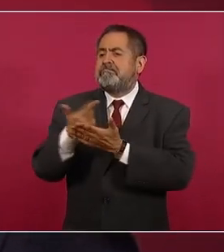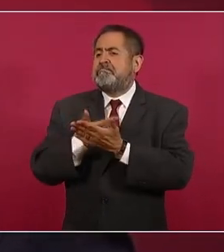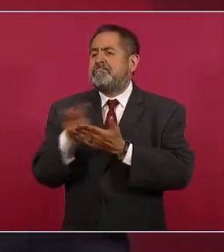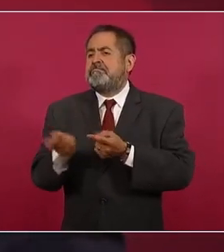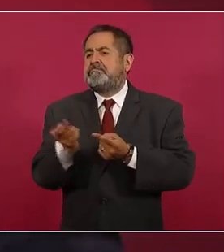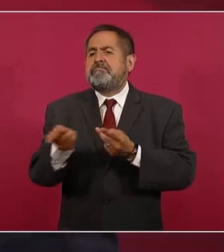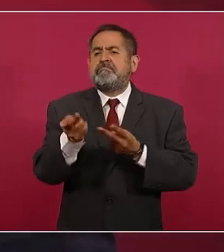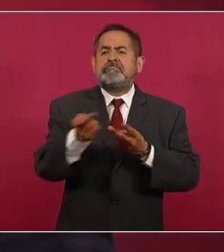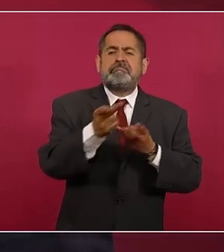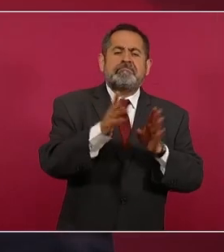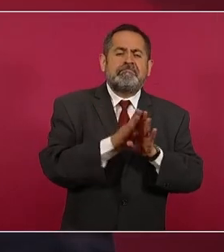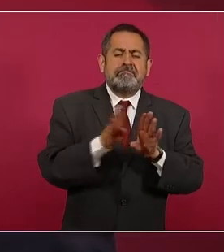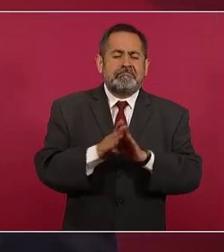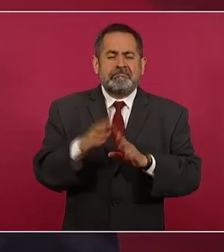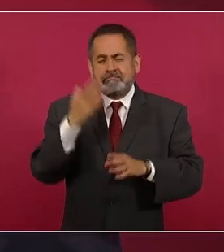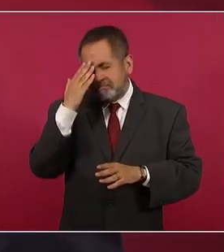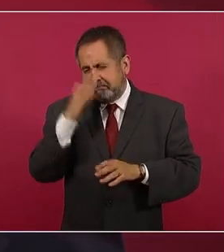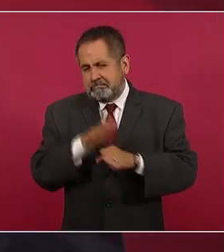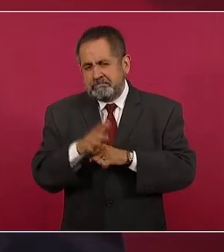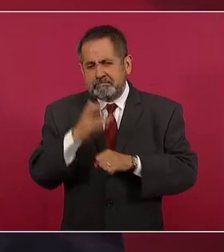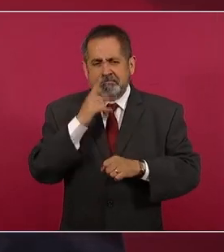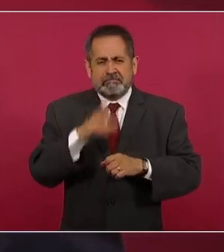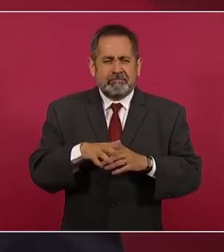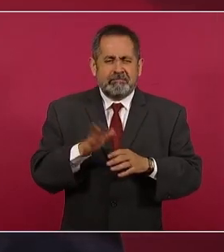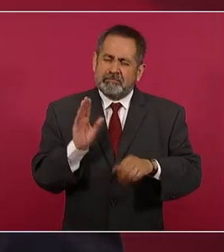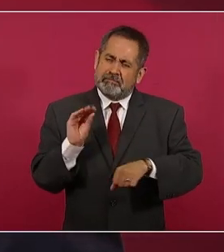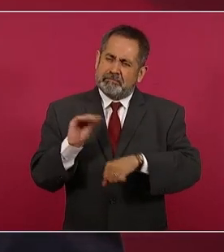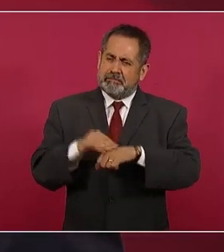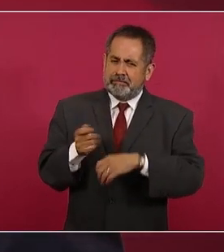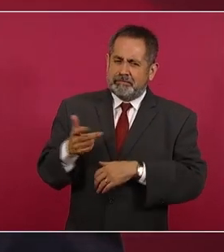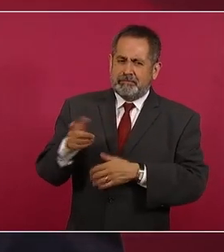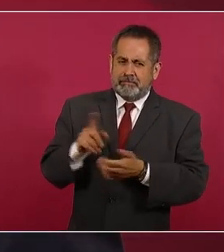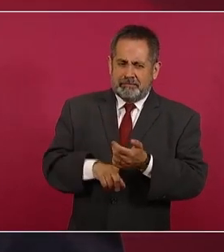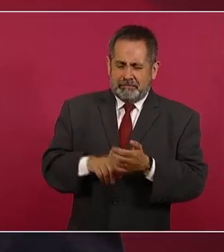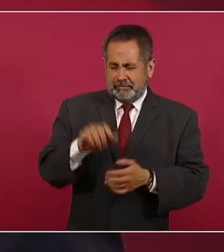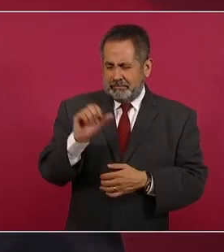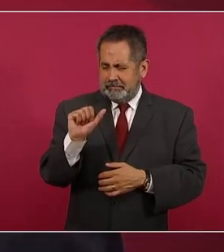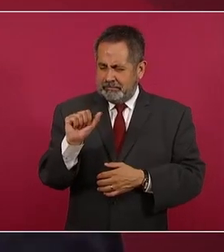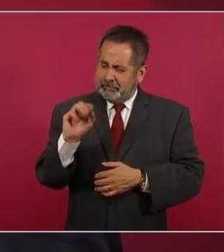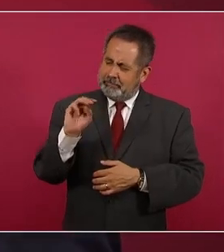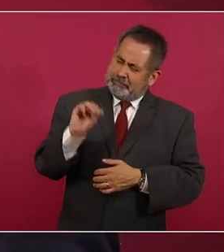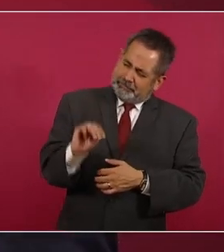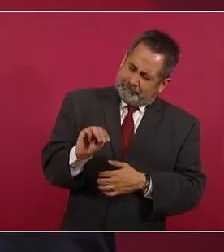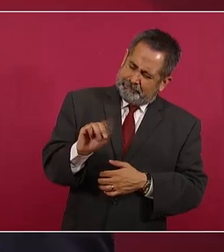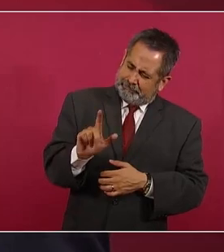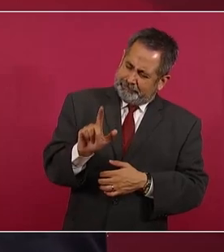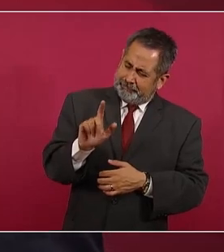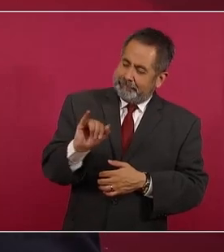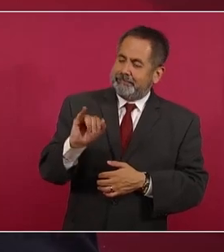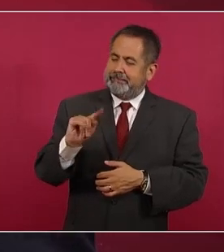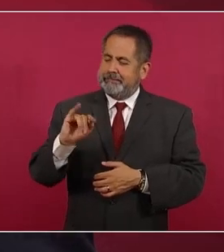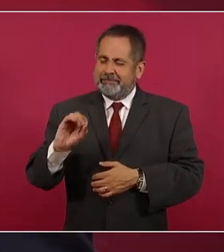preguntó si era, le ponían amlitio.